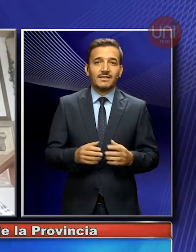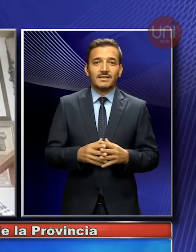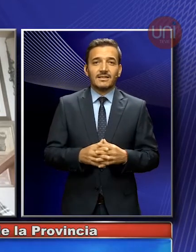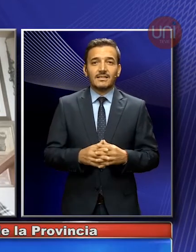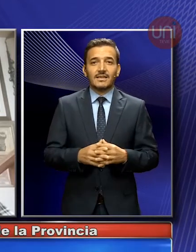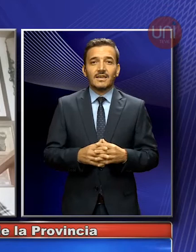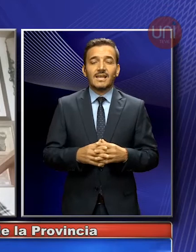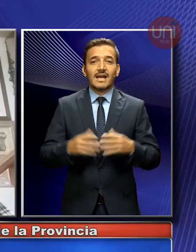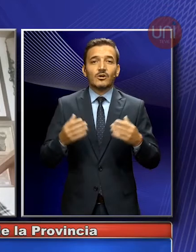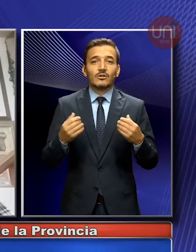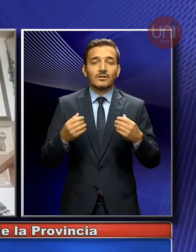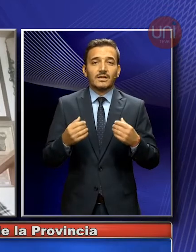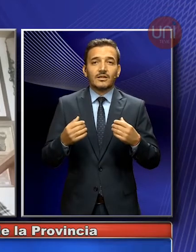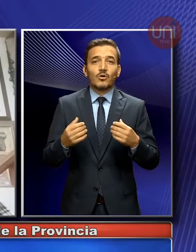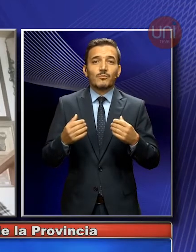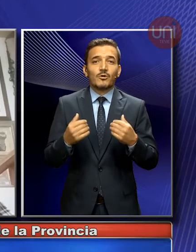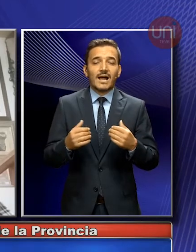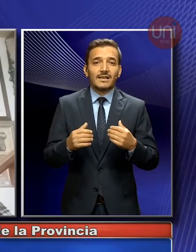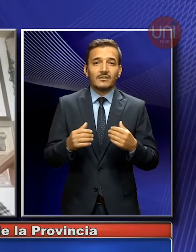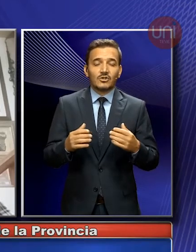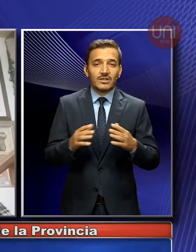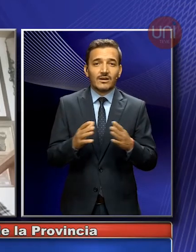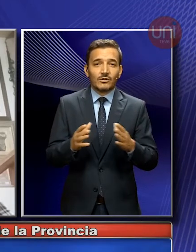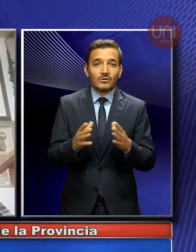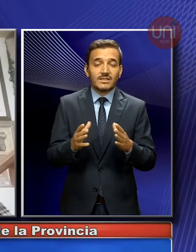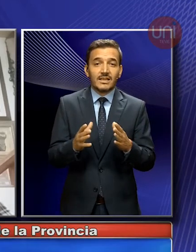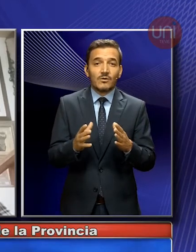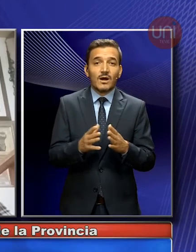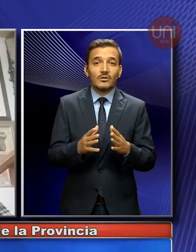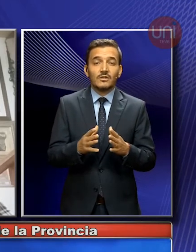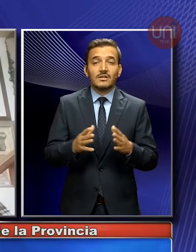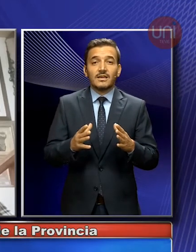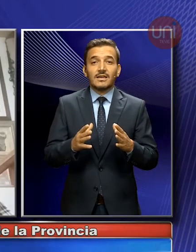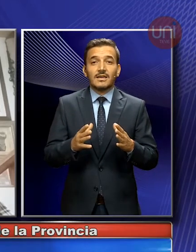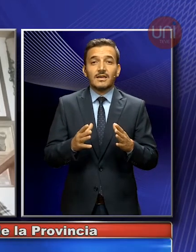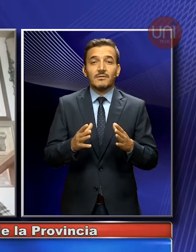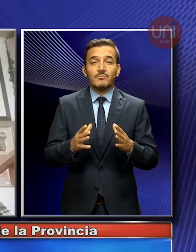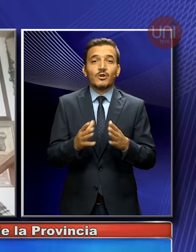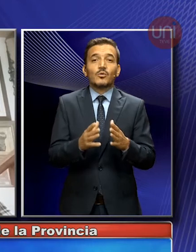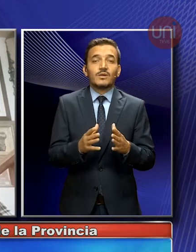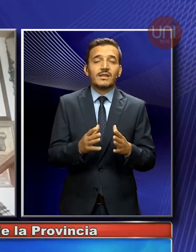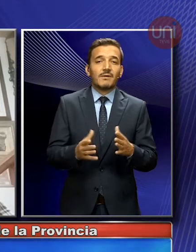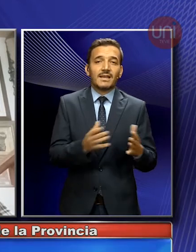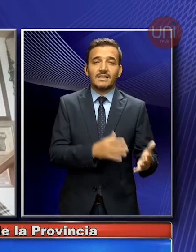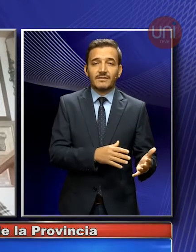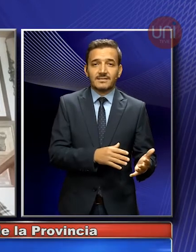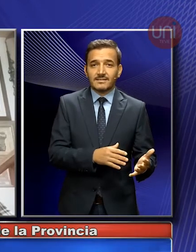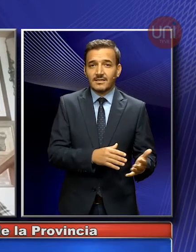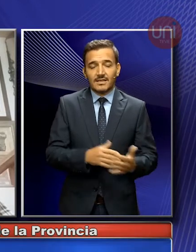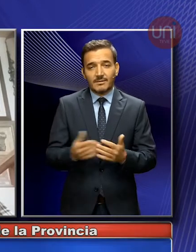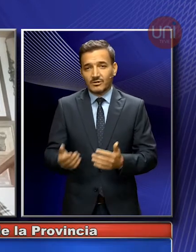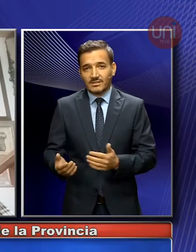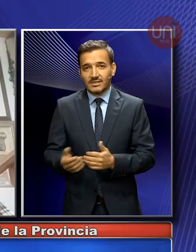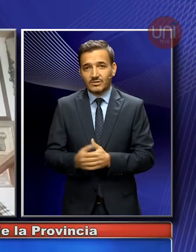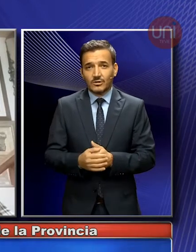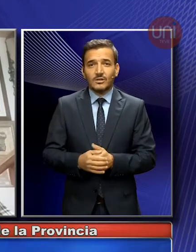que el calor corporal no sea, cuando no es el adecuado, puede ocurrir que bajen las defensas de las personas,